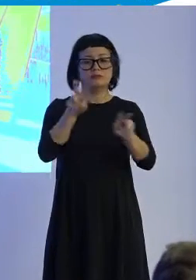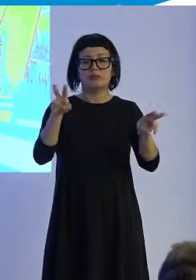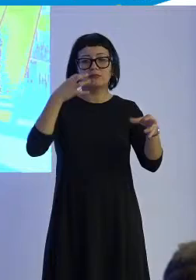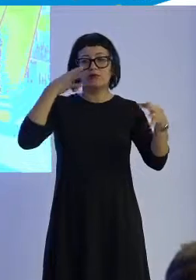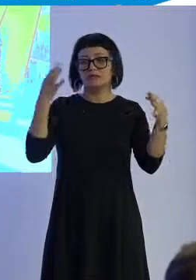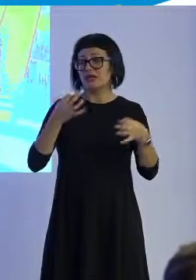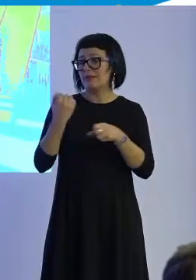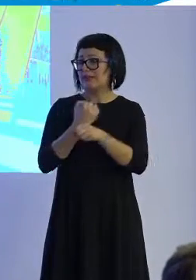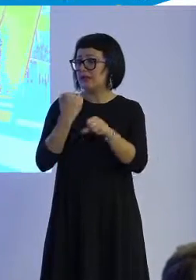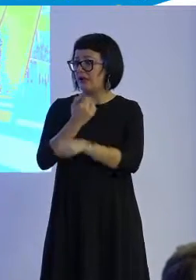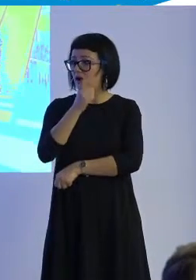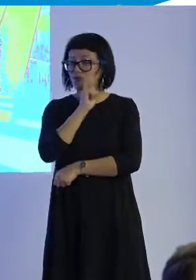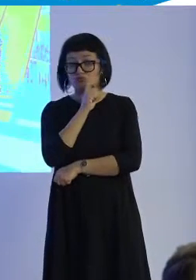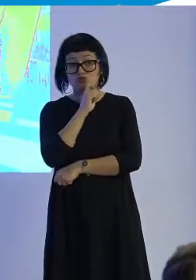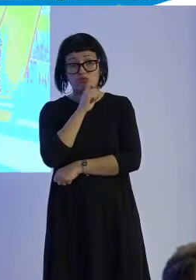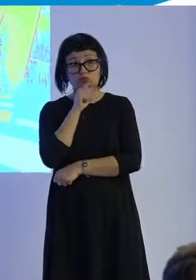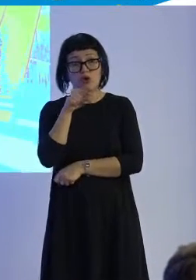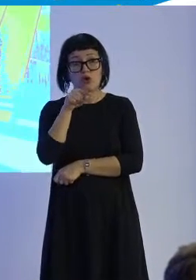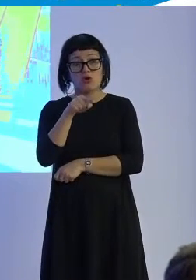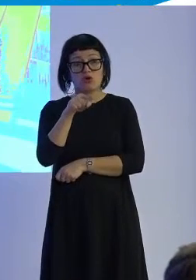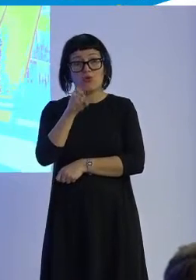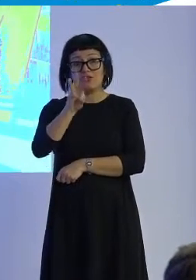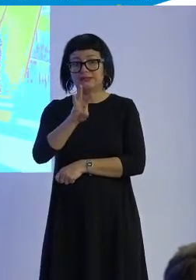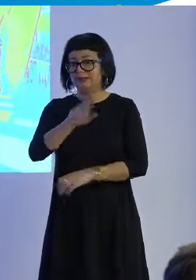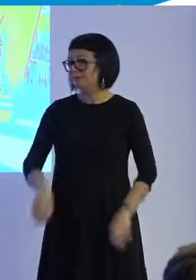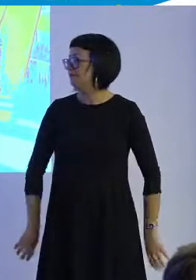sea, cómo te metes en el 3,